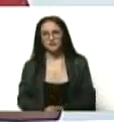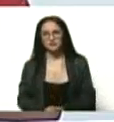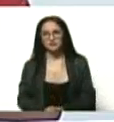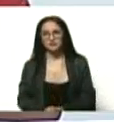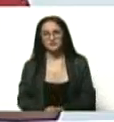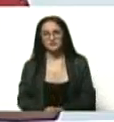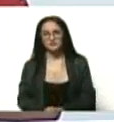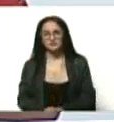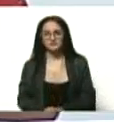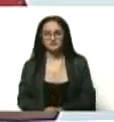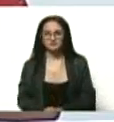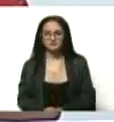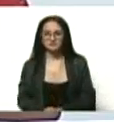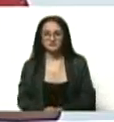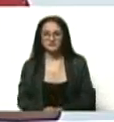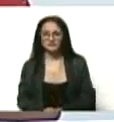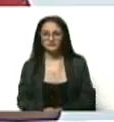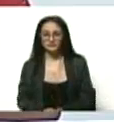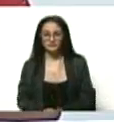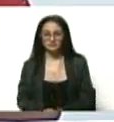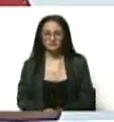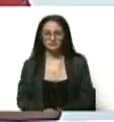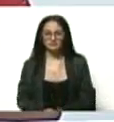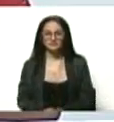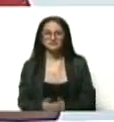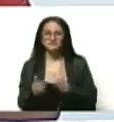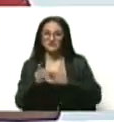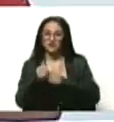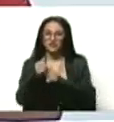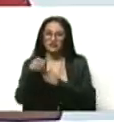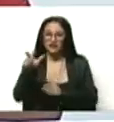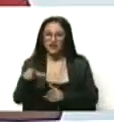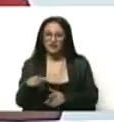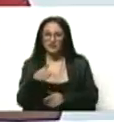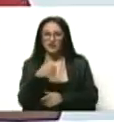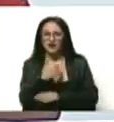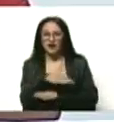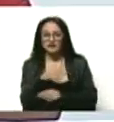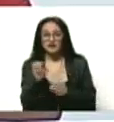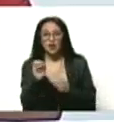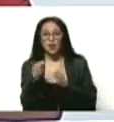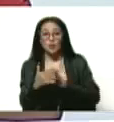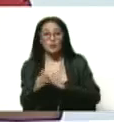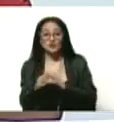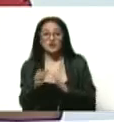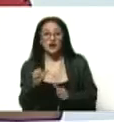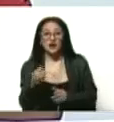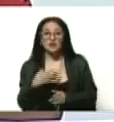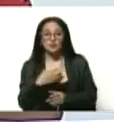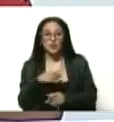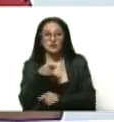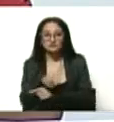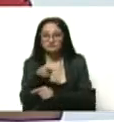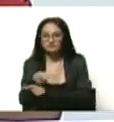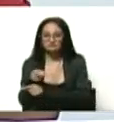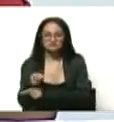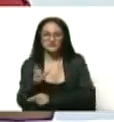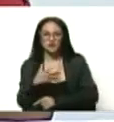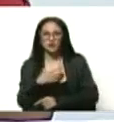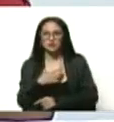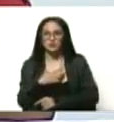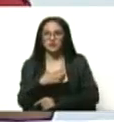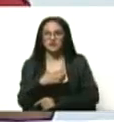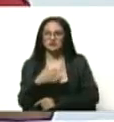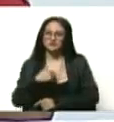habló incansablemente que los liderazgos de calle, de comunidades, no se pueden imponer. Por eso